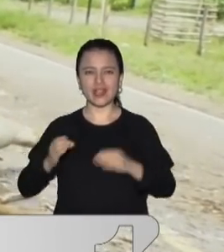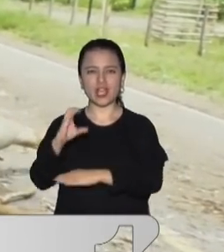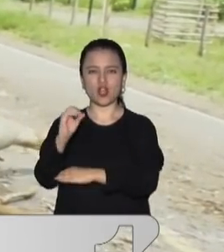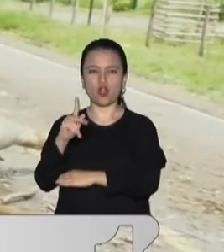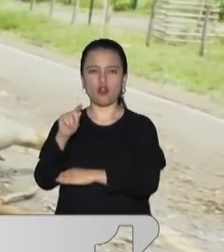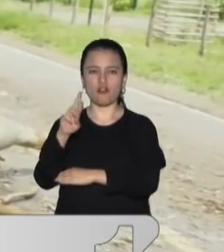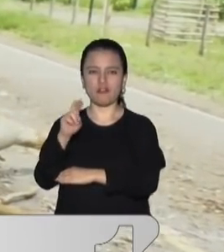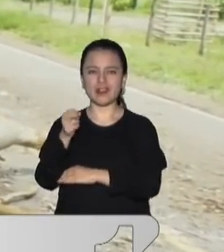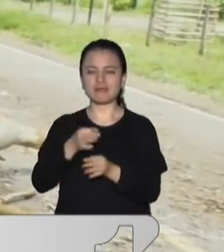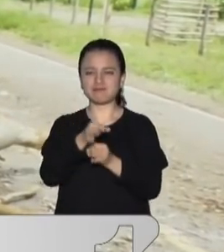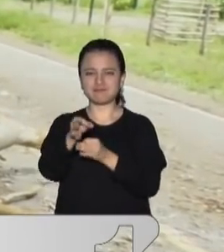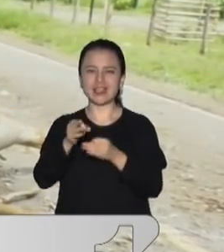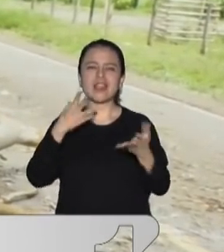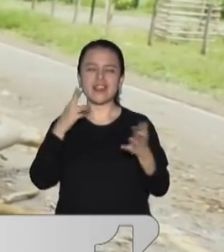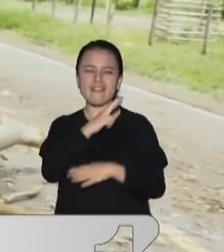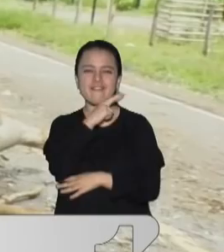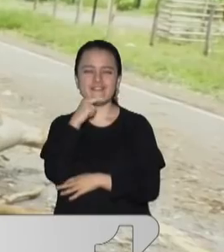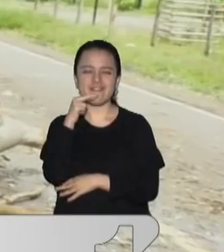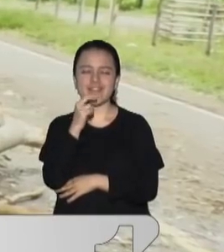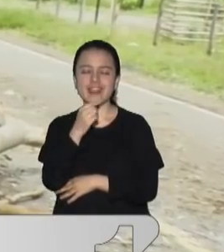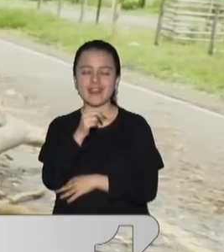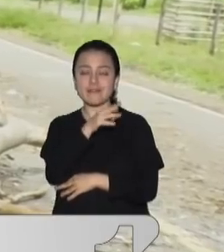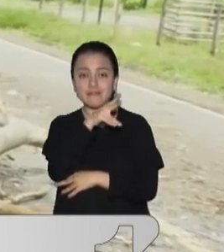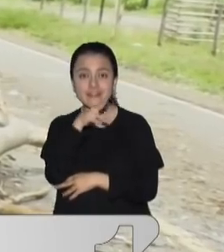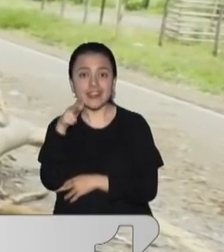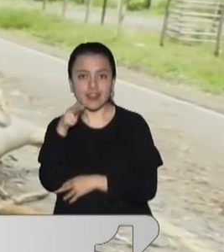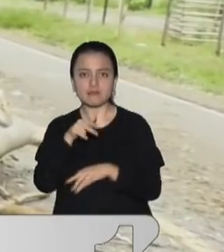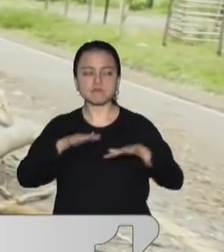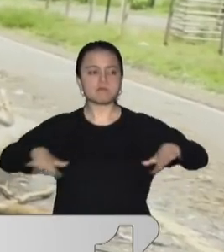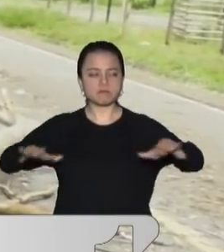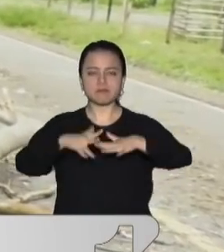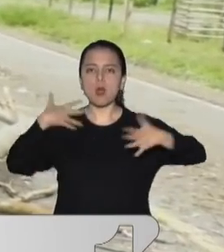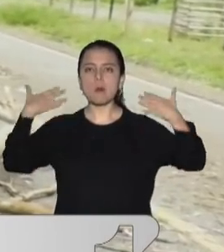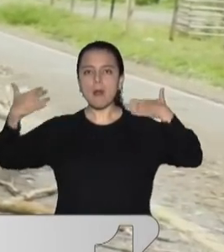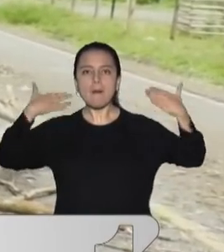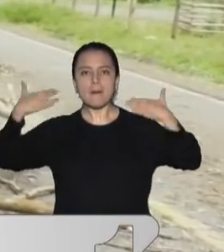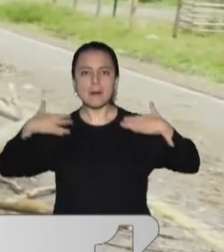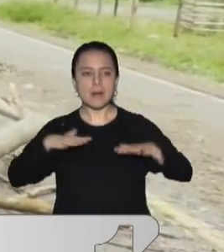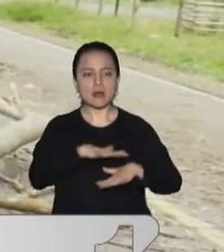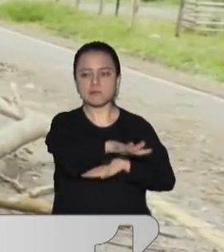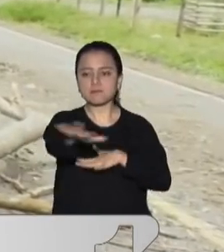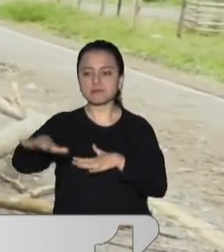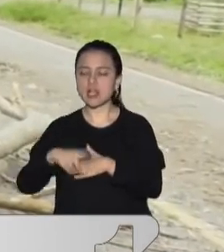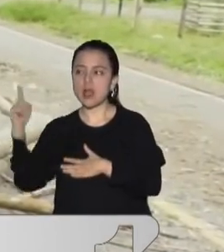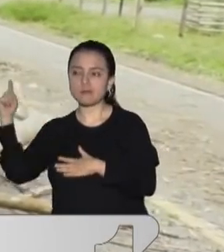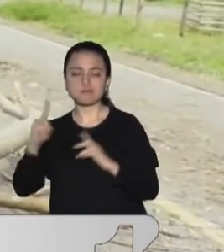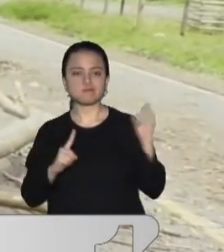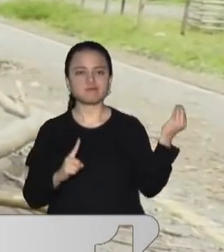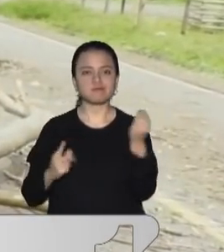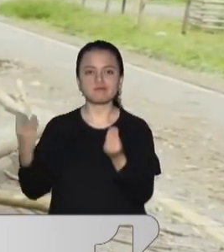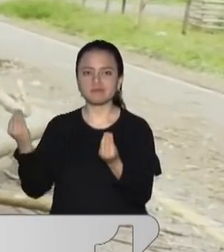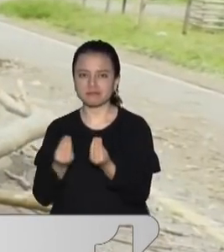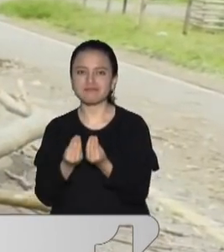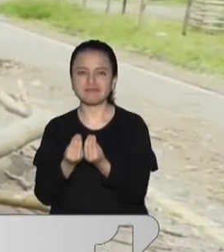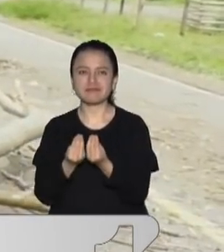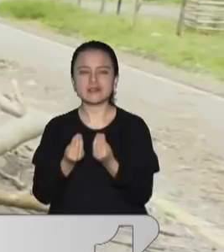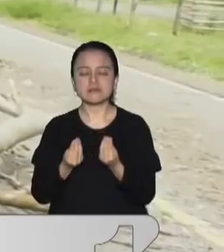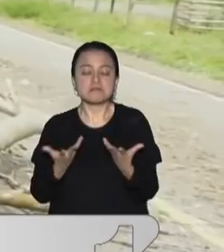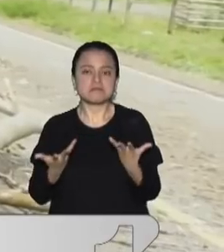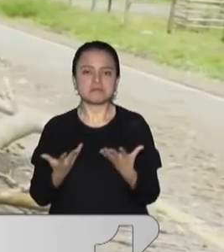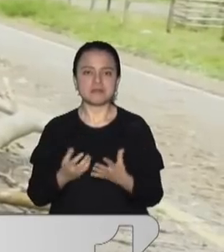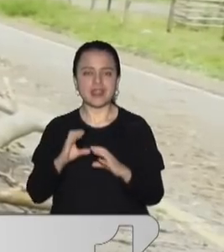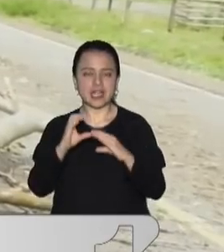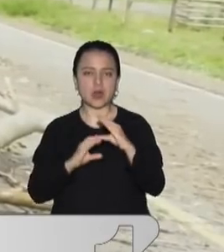es zona rural del municipio de Cajibío, por campesinos también llegados del oriente y del departamento